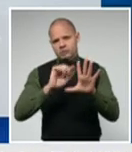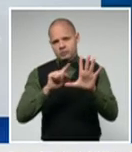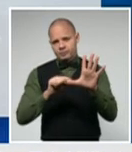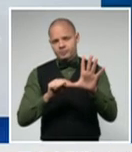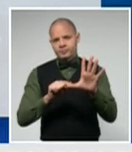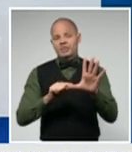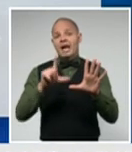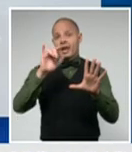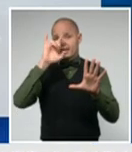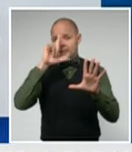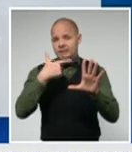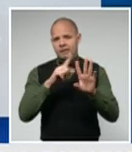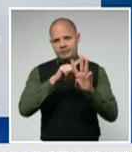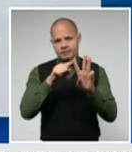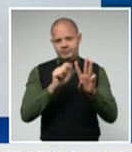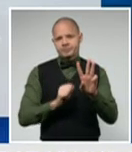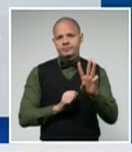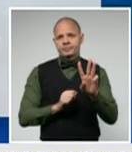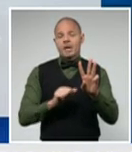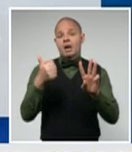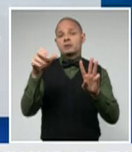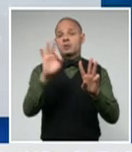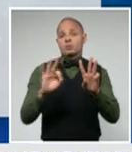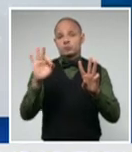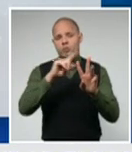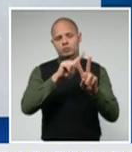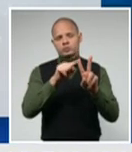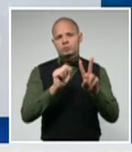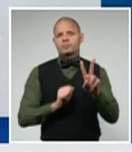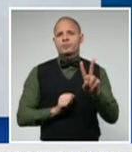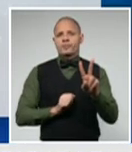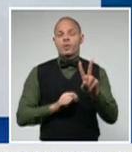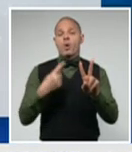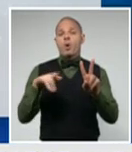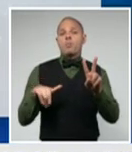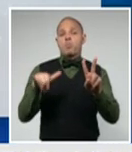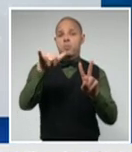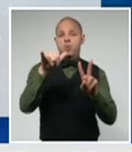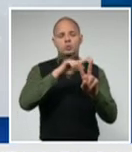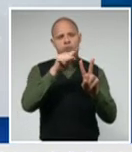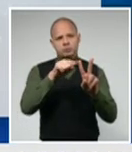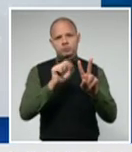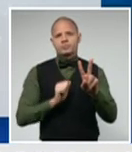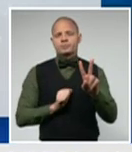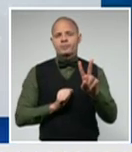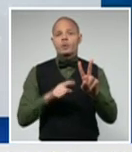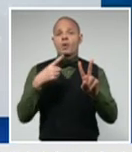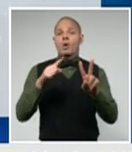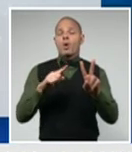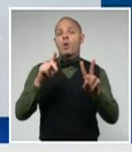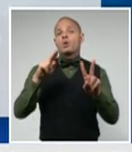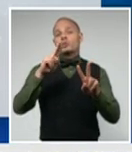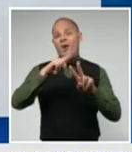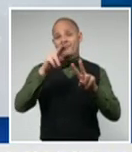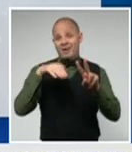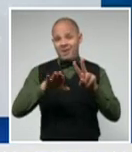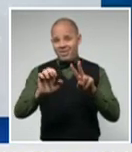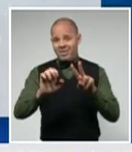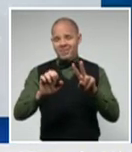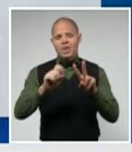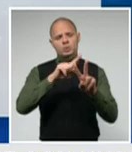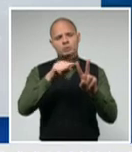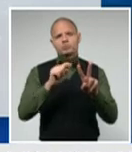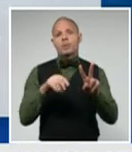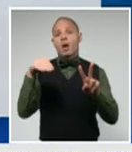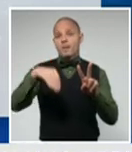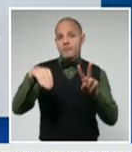Lisa, 2 de 10 de octubre, 2 de Boyeros, 2 de Habana del Este. De Playa, uno